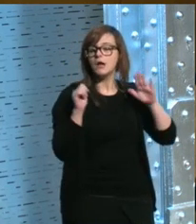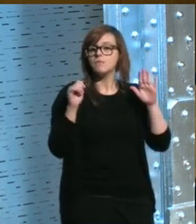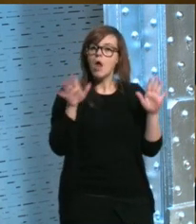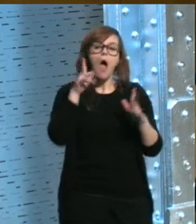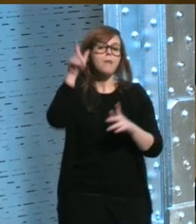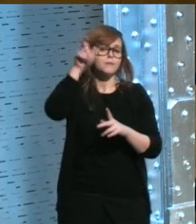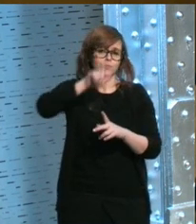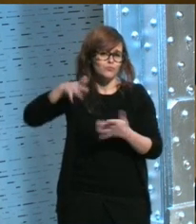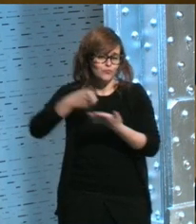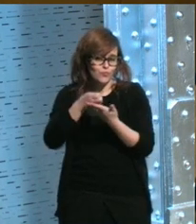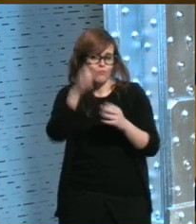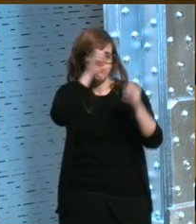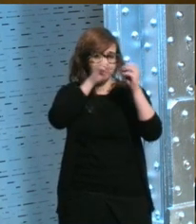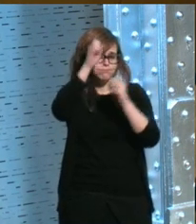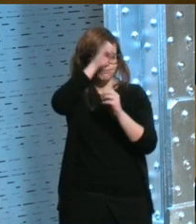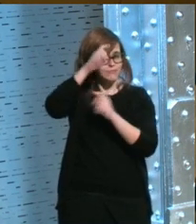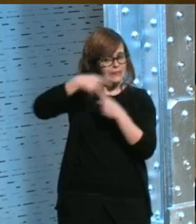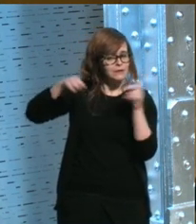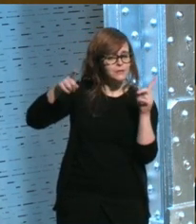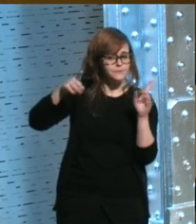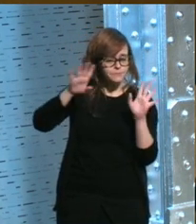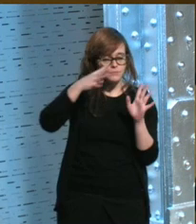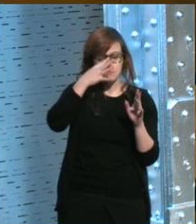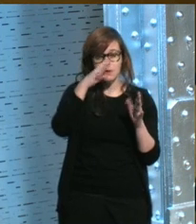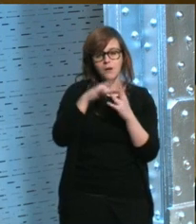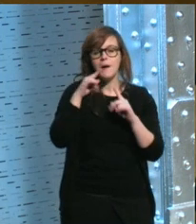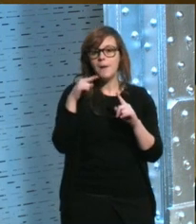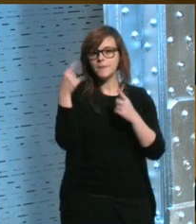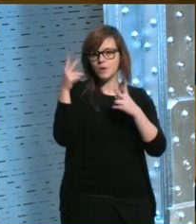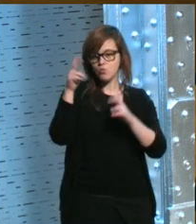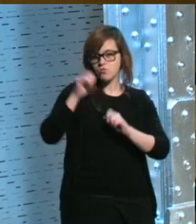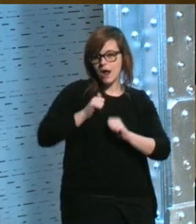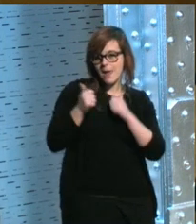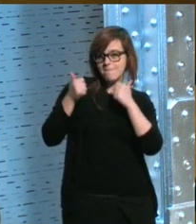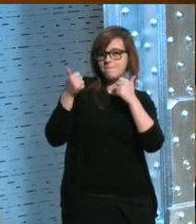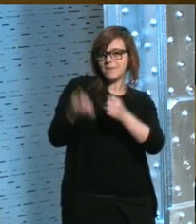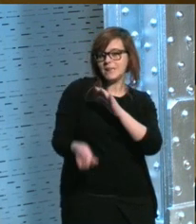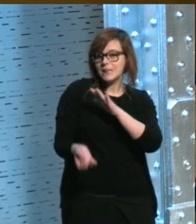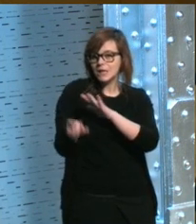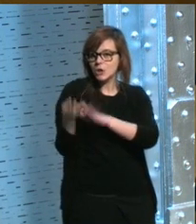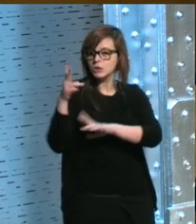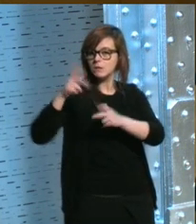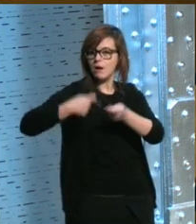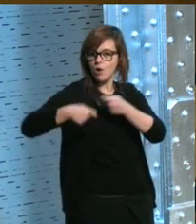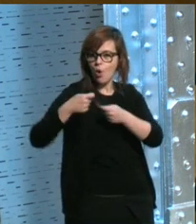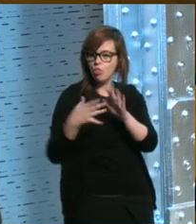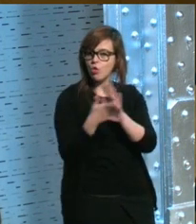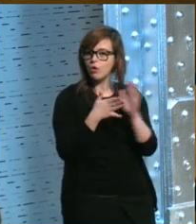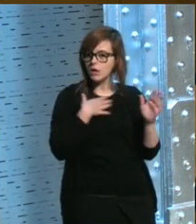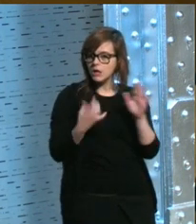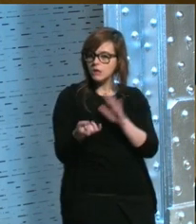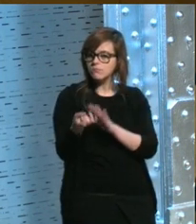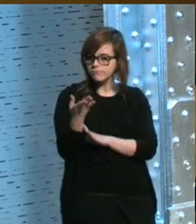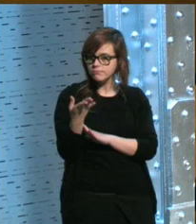sea, es un espacio donde tú entiendes a alguien que primero es un emprendedor de negocio y que entiende que quiere hacer